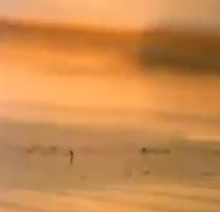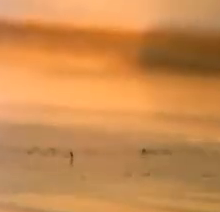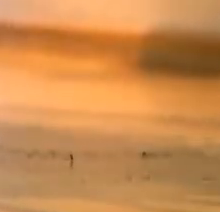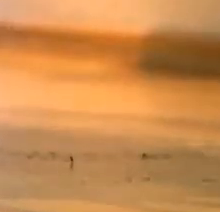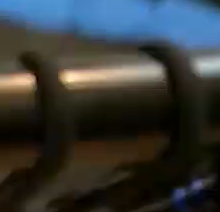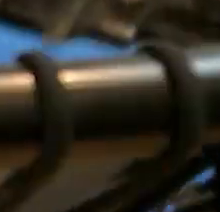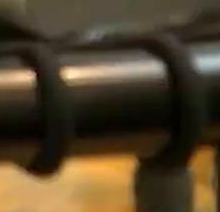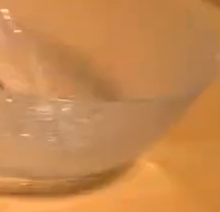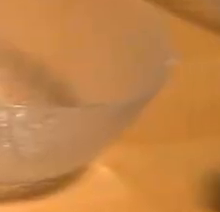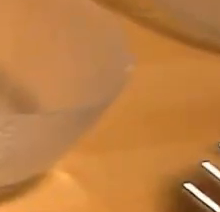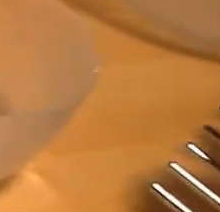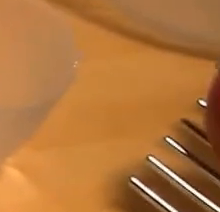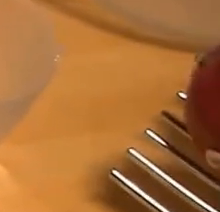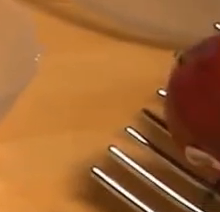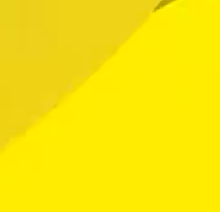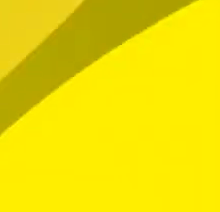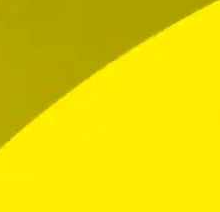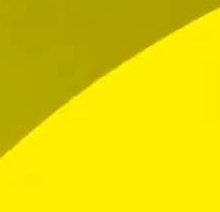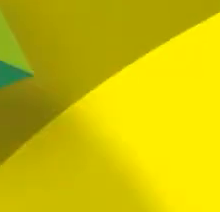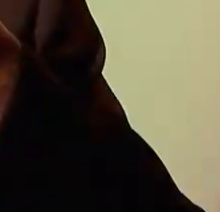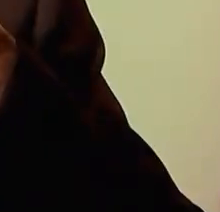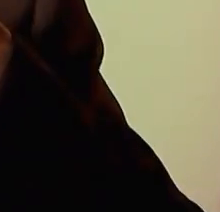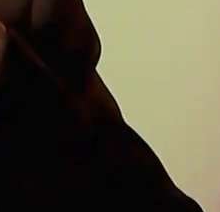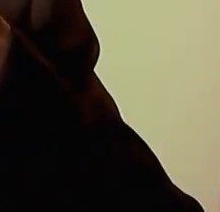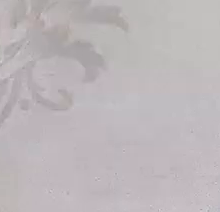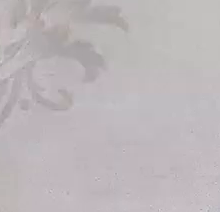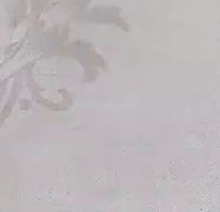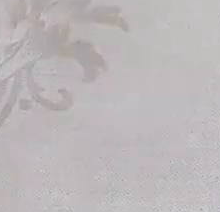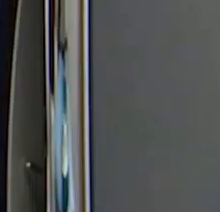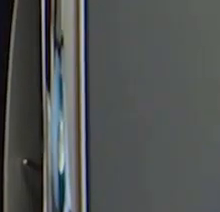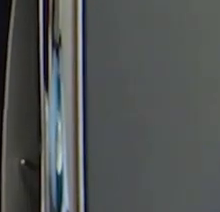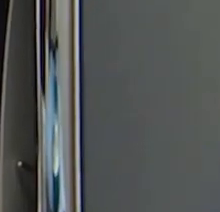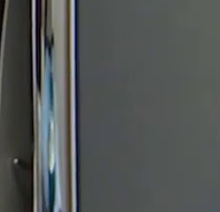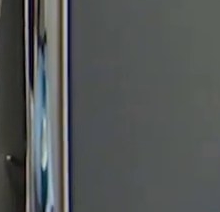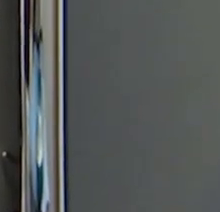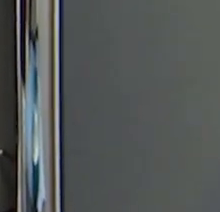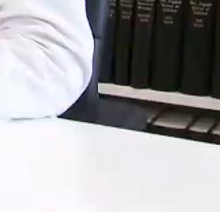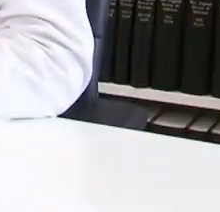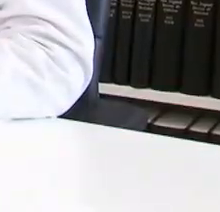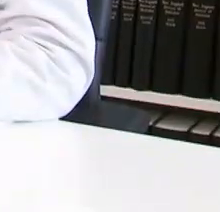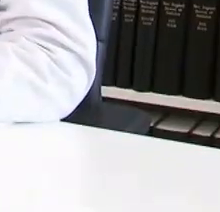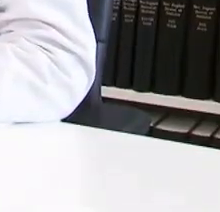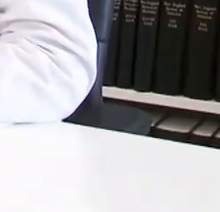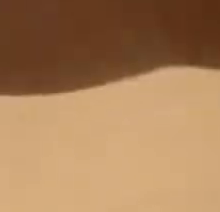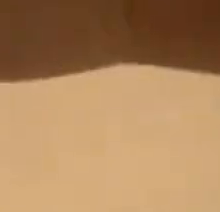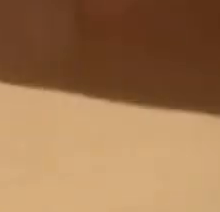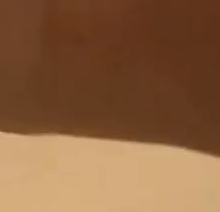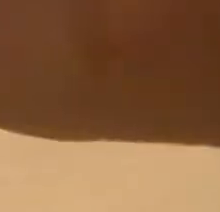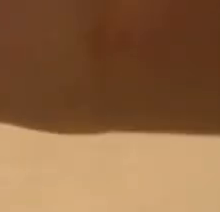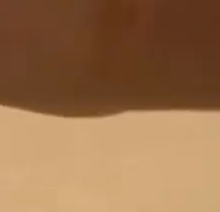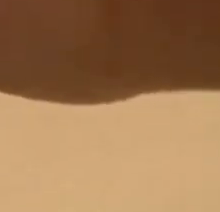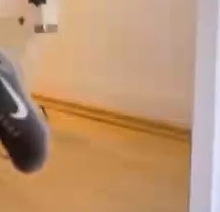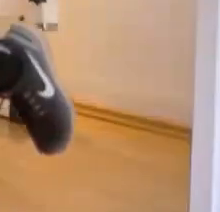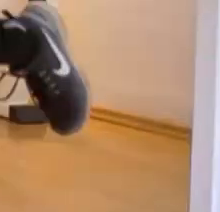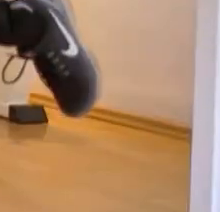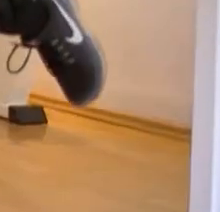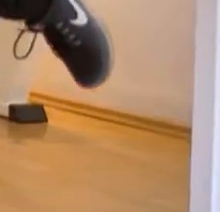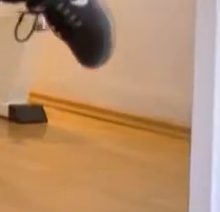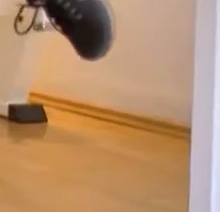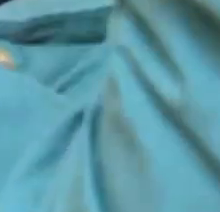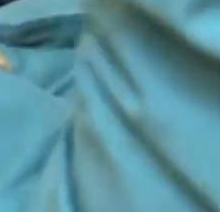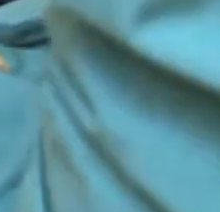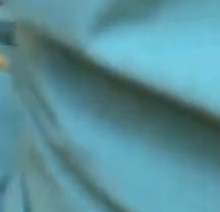estar en forma para vivir saludable alimentarse bien aprender de medicina tradicional y terapias alternativas es